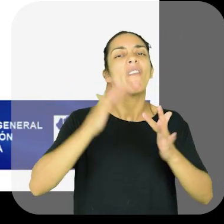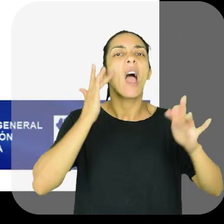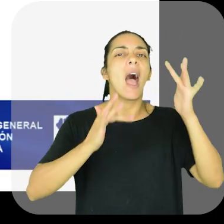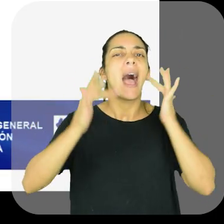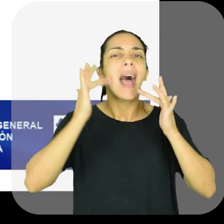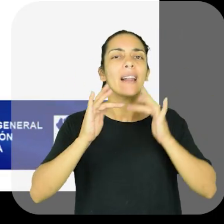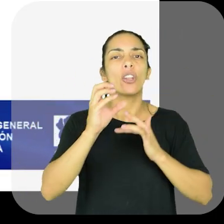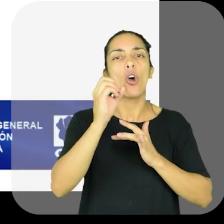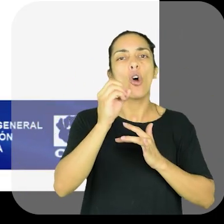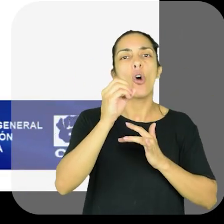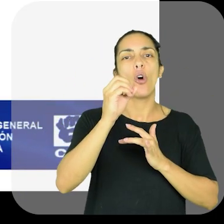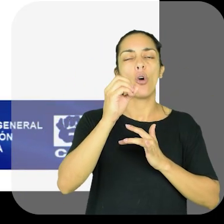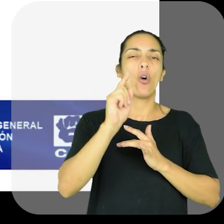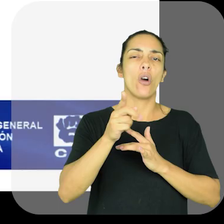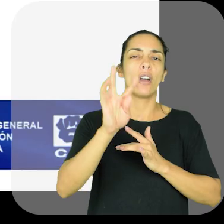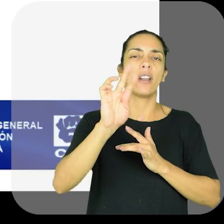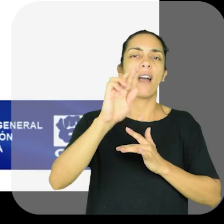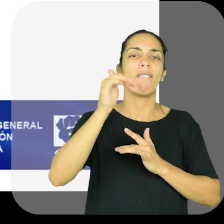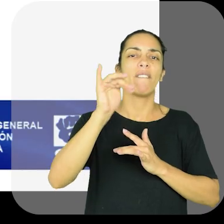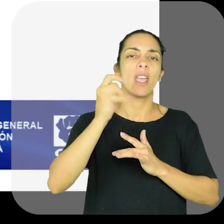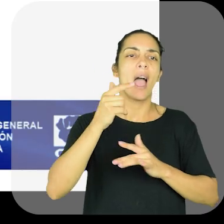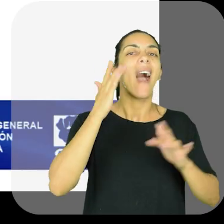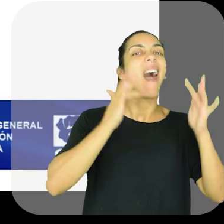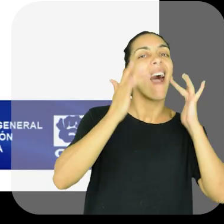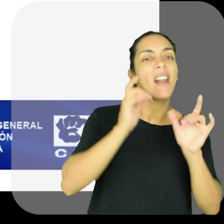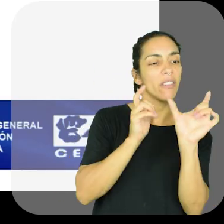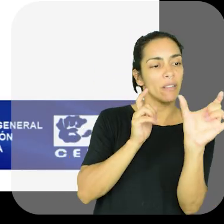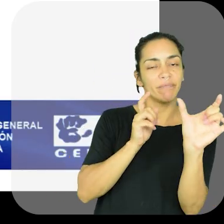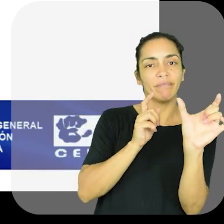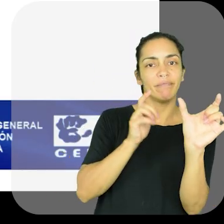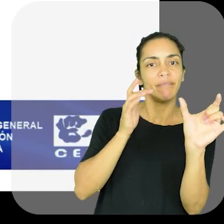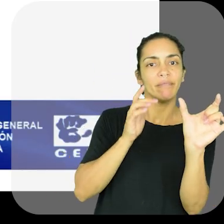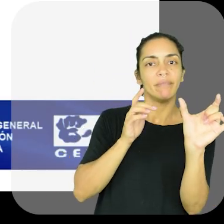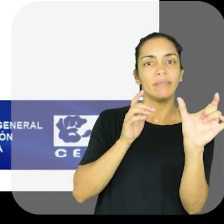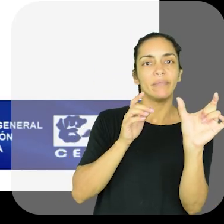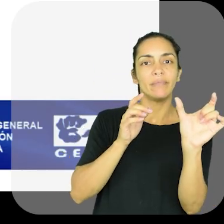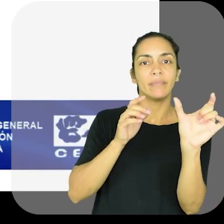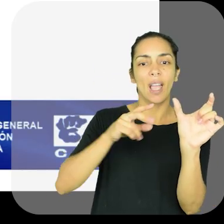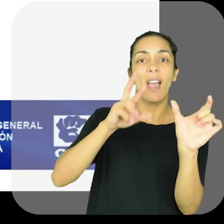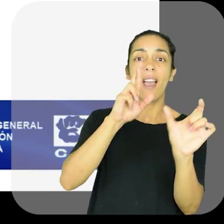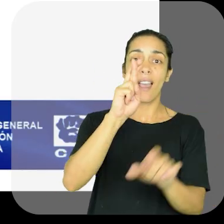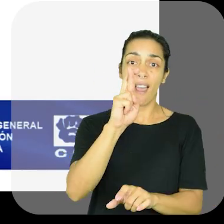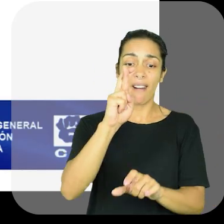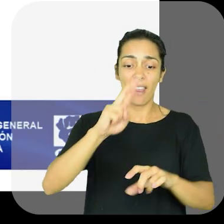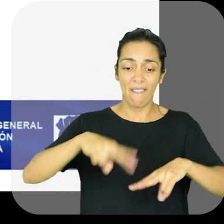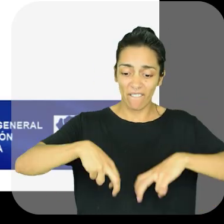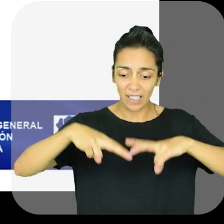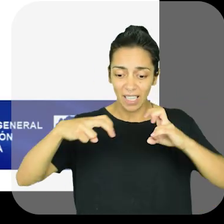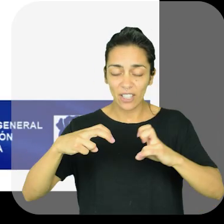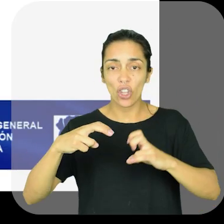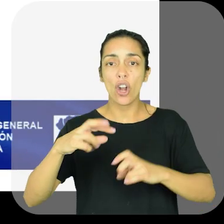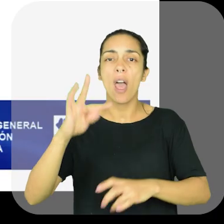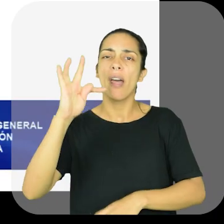de palabras. A de arte, R de research o investigación y T